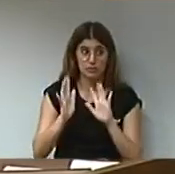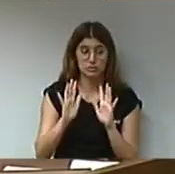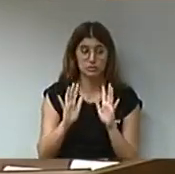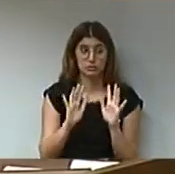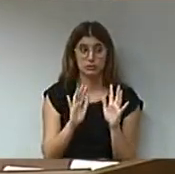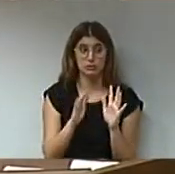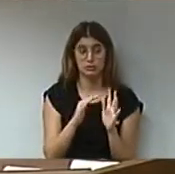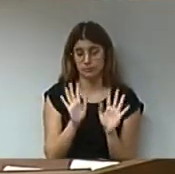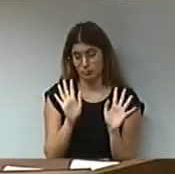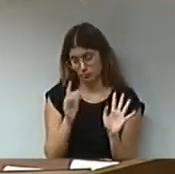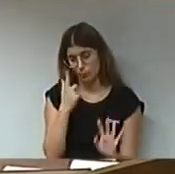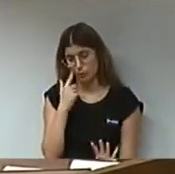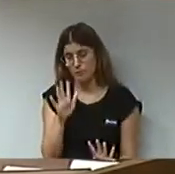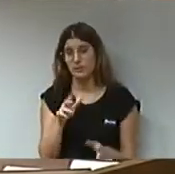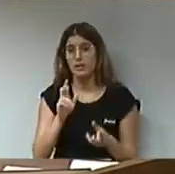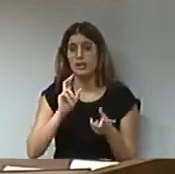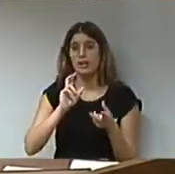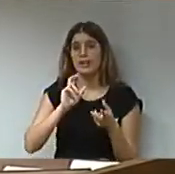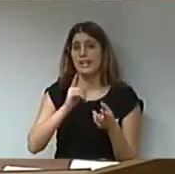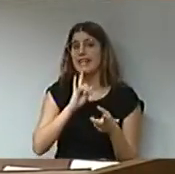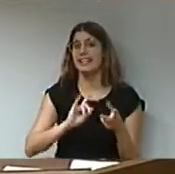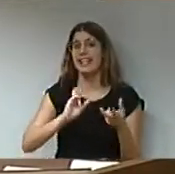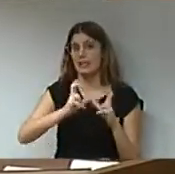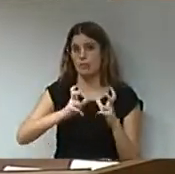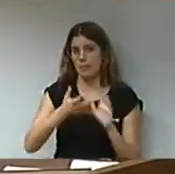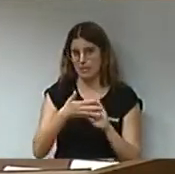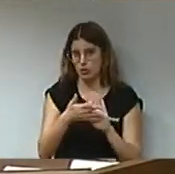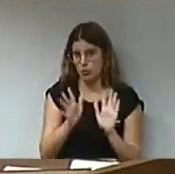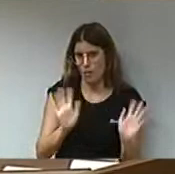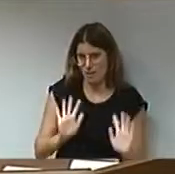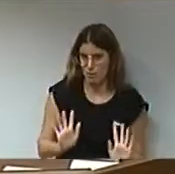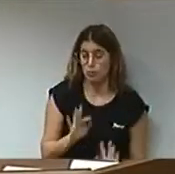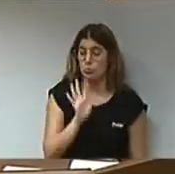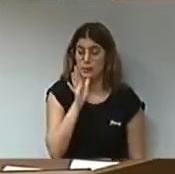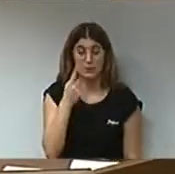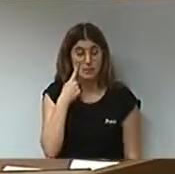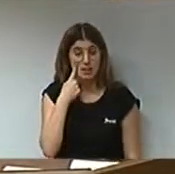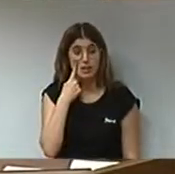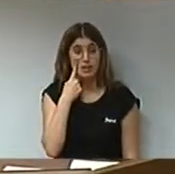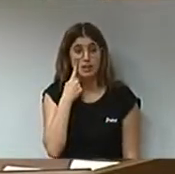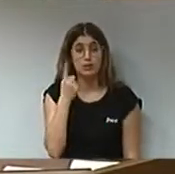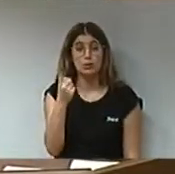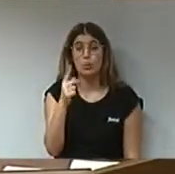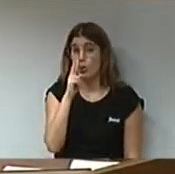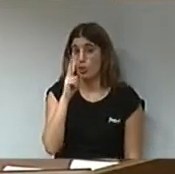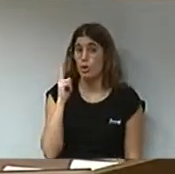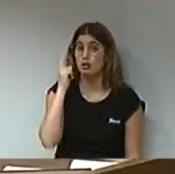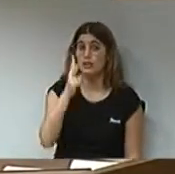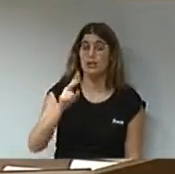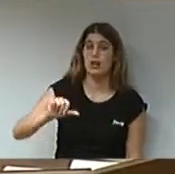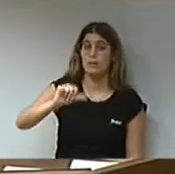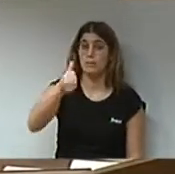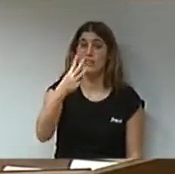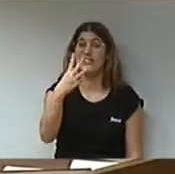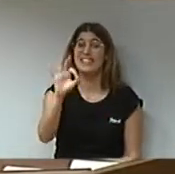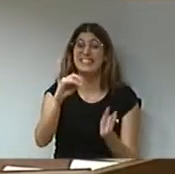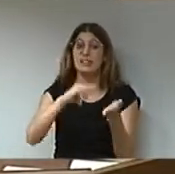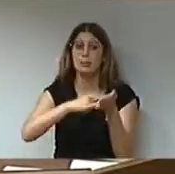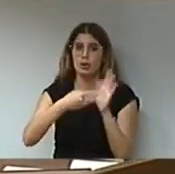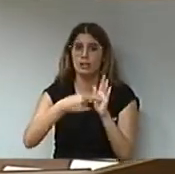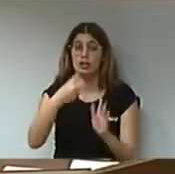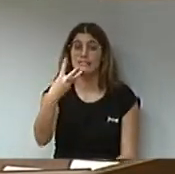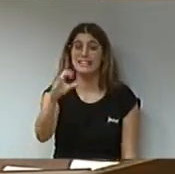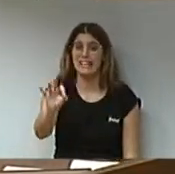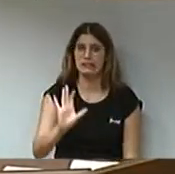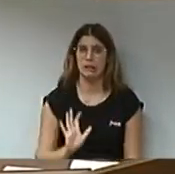de los incendios, bueno, de las energías renovables ya ni hablamos. Porque, mire, ustedes... En 2 años han aprobado 30 proyectos,